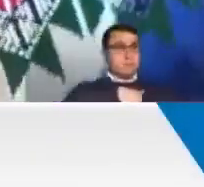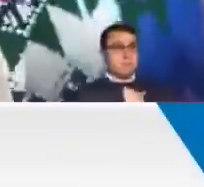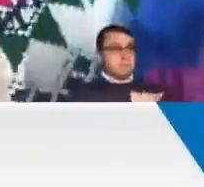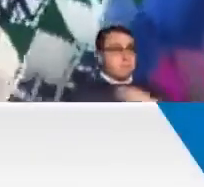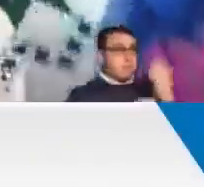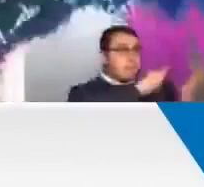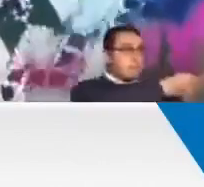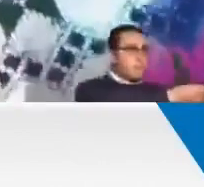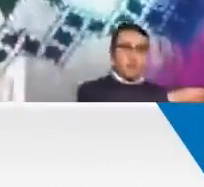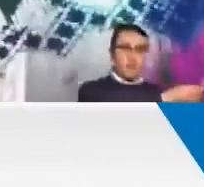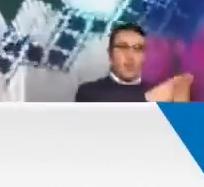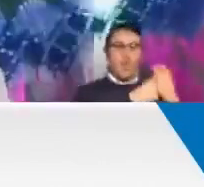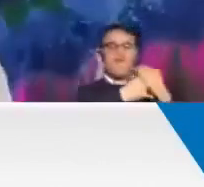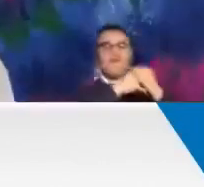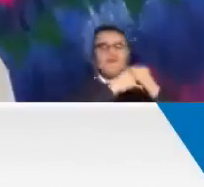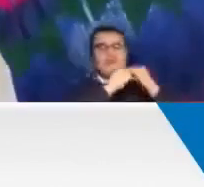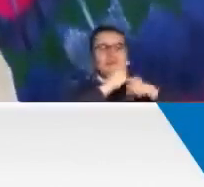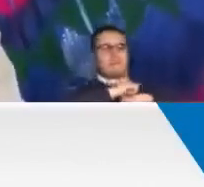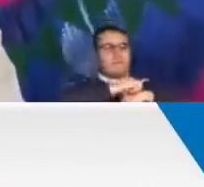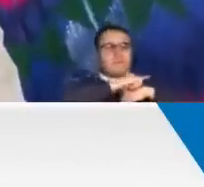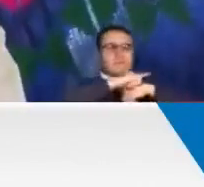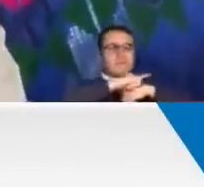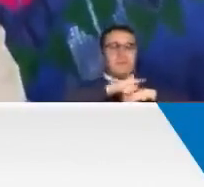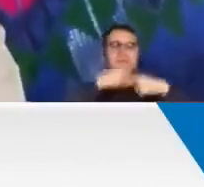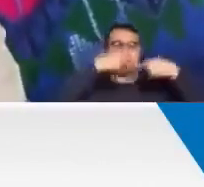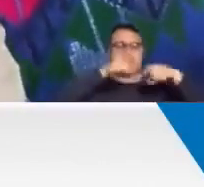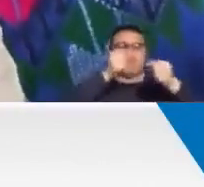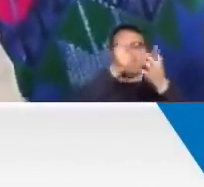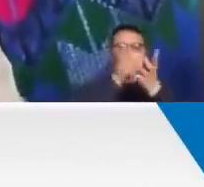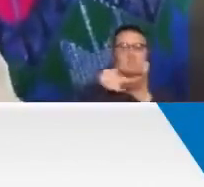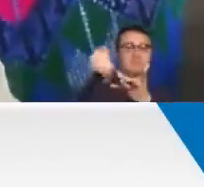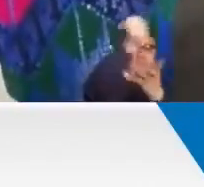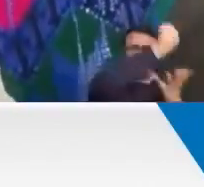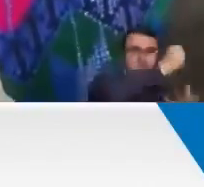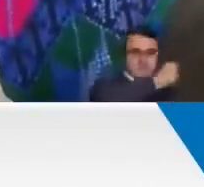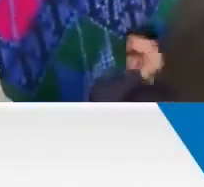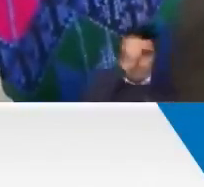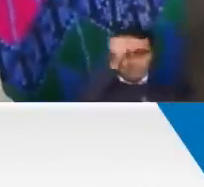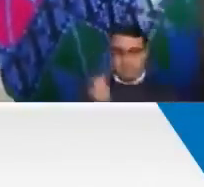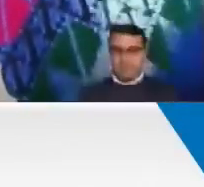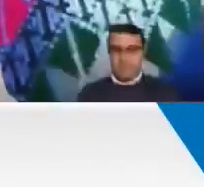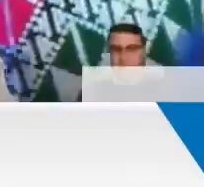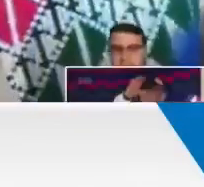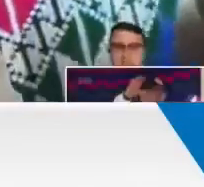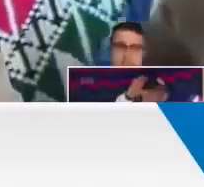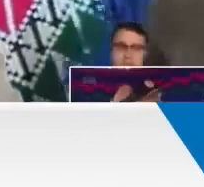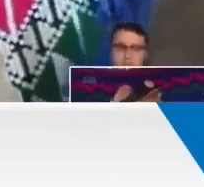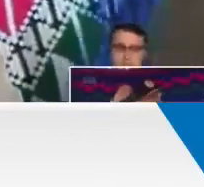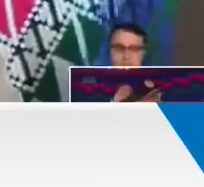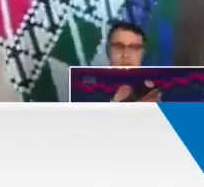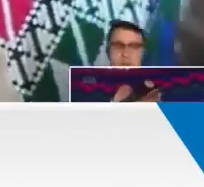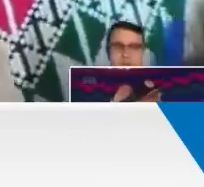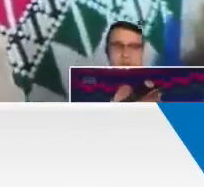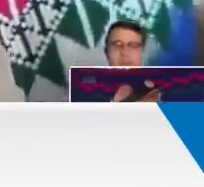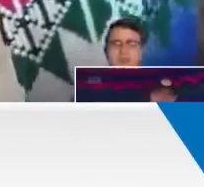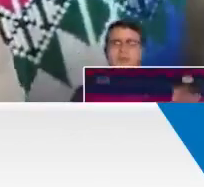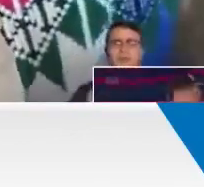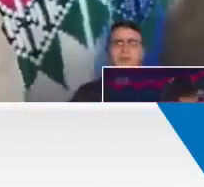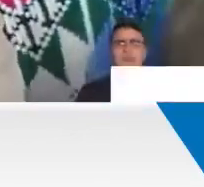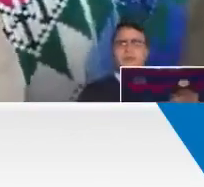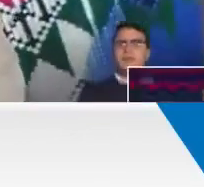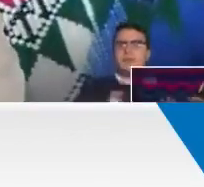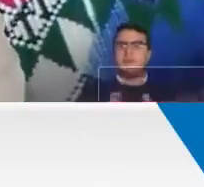marcando una plata que es de la comunidad. A eso le llamamos nosotros